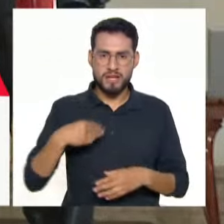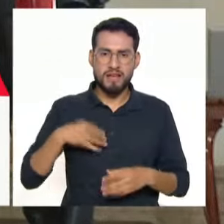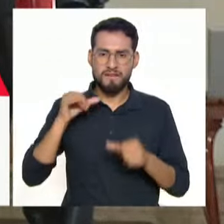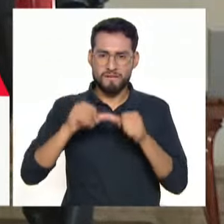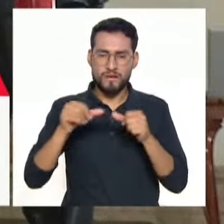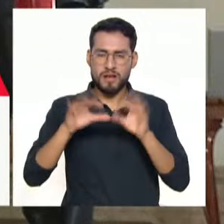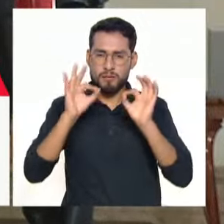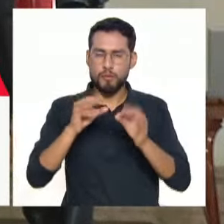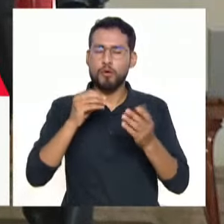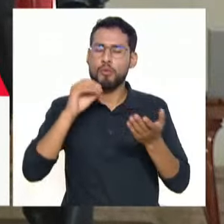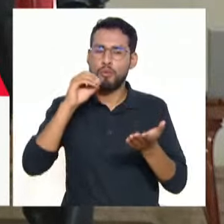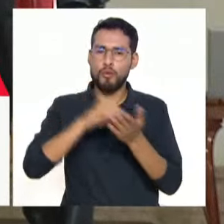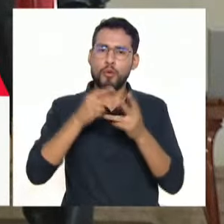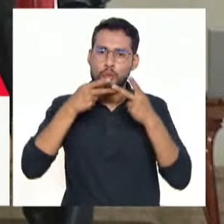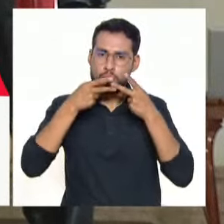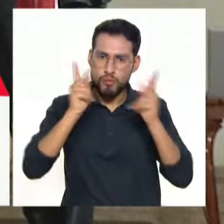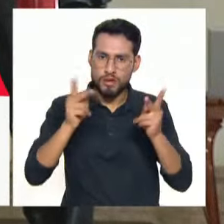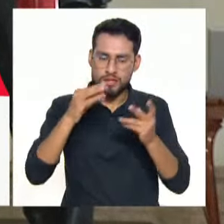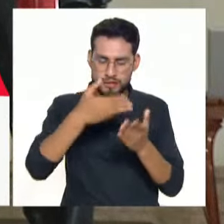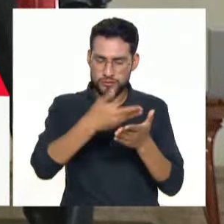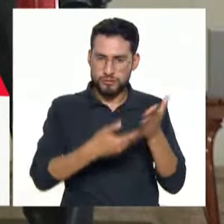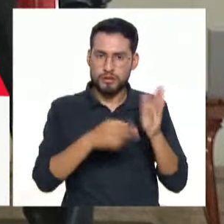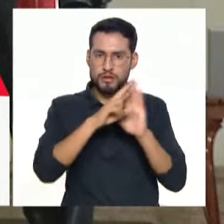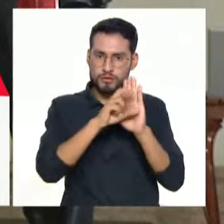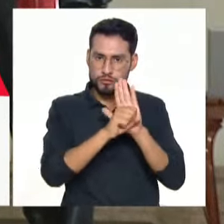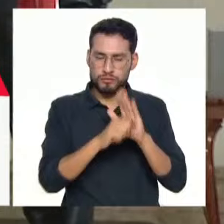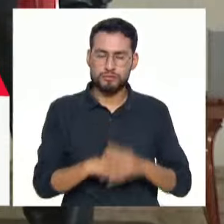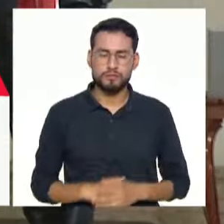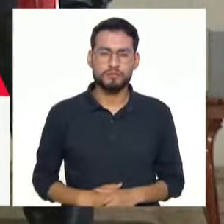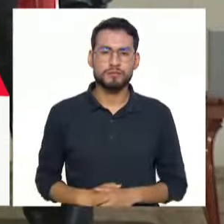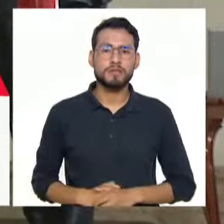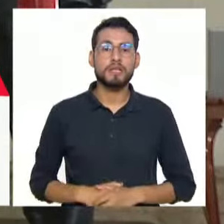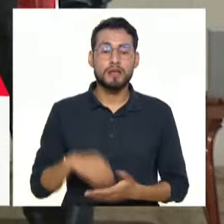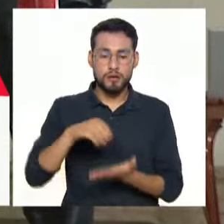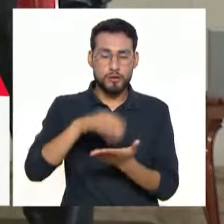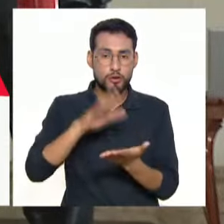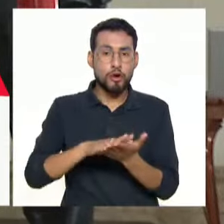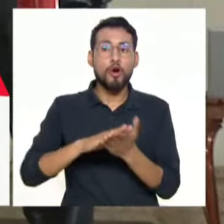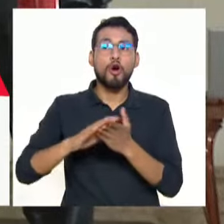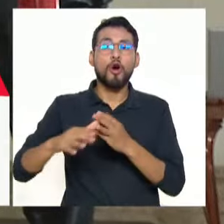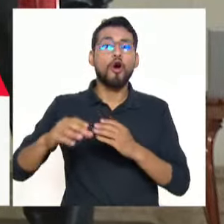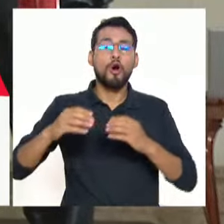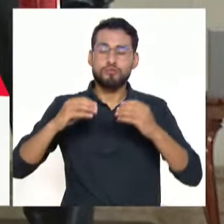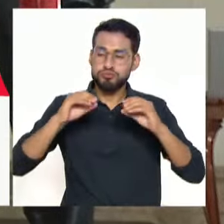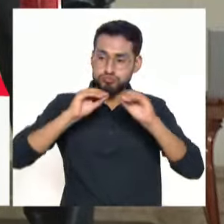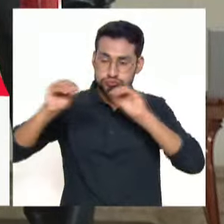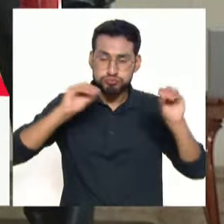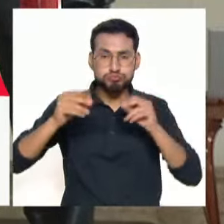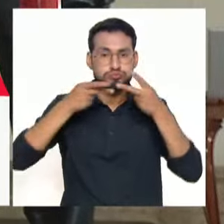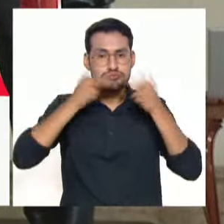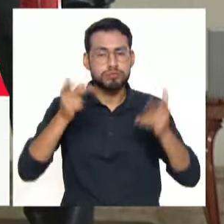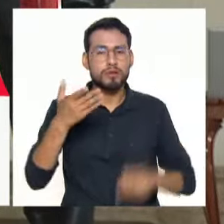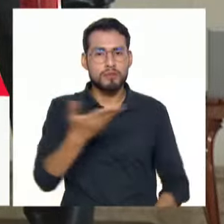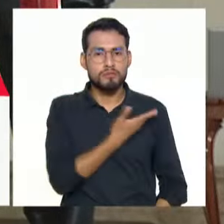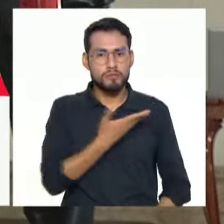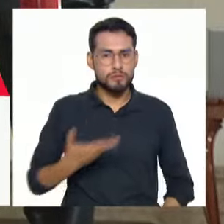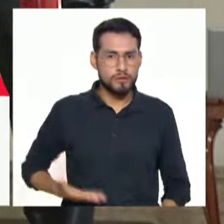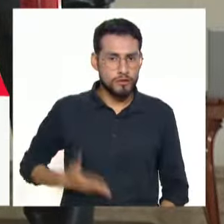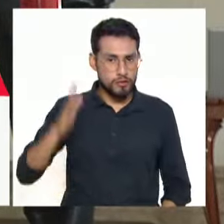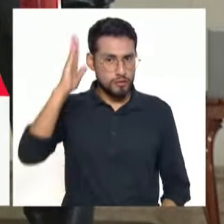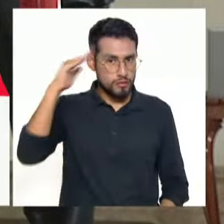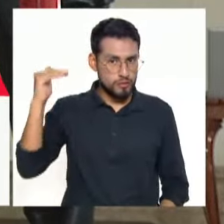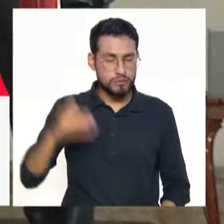misma fecha de publicación de la presente Resolución Suprema. Regístrese, comuníquese y publíquese. Dinersilia Boluarte